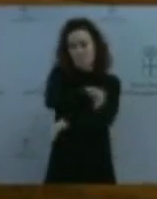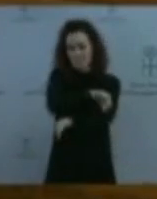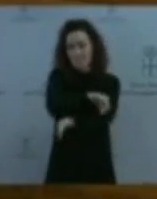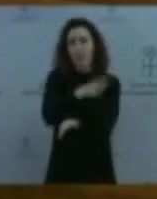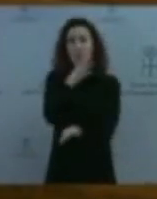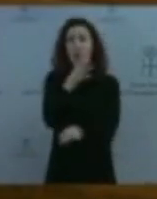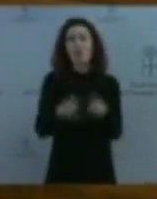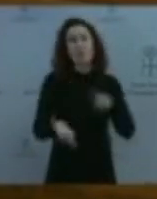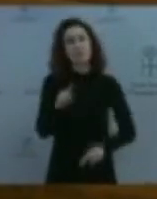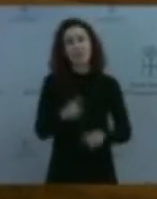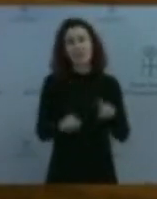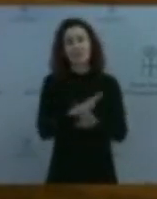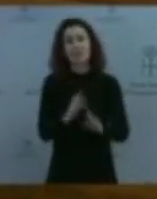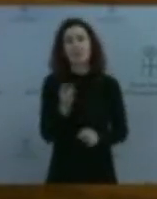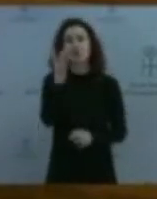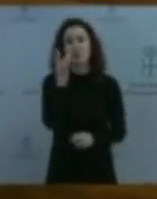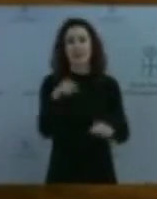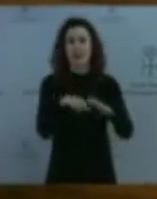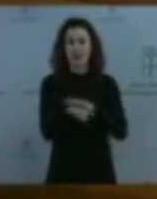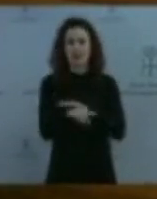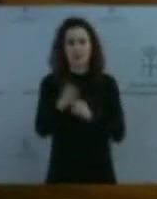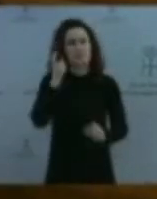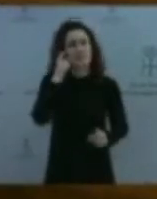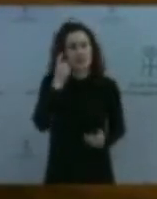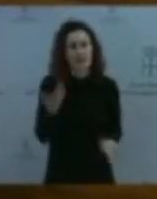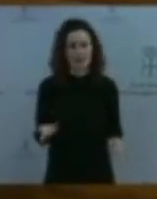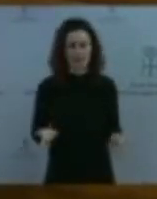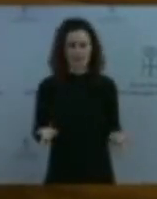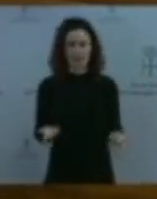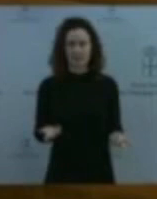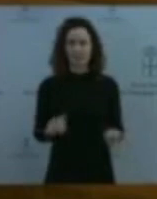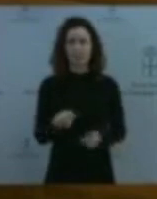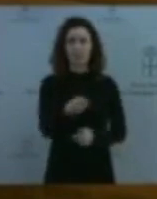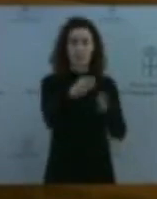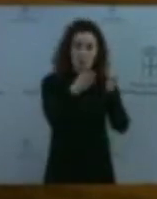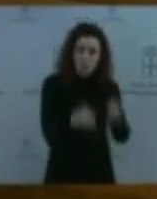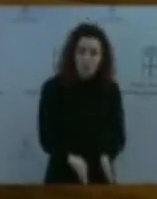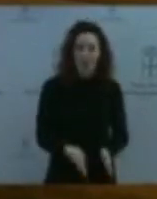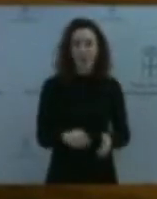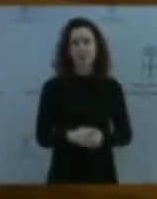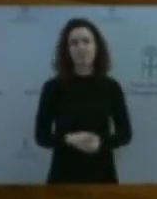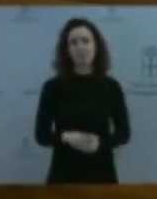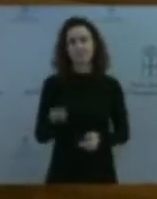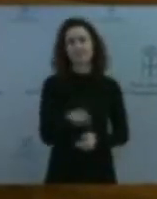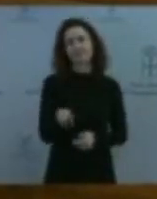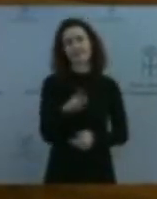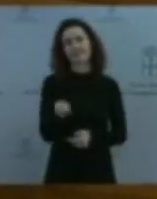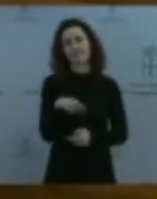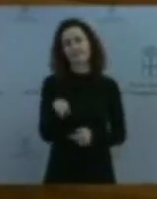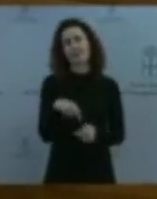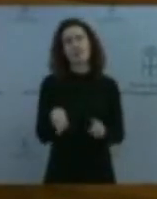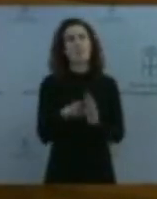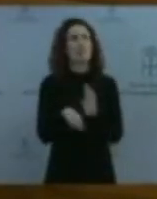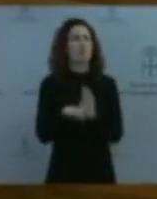lo sabemos. Es decir, usted ha puesto ahora el mantra de que todos los puestos que hoy existen hay que mantenerlos porque sí, como regla